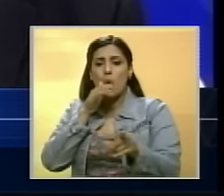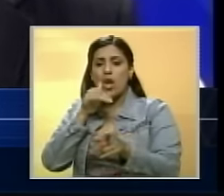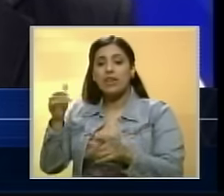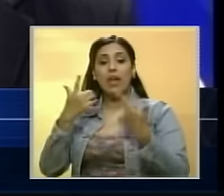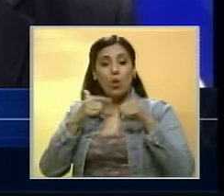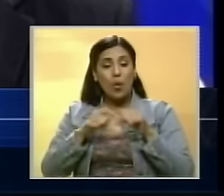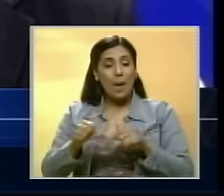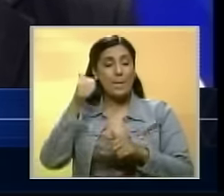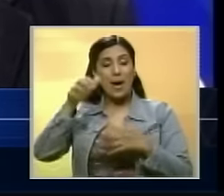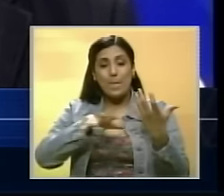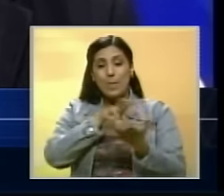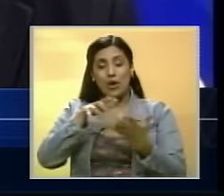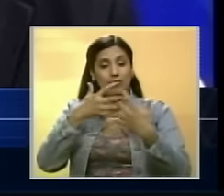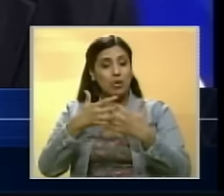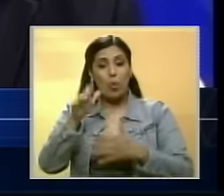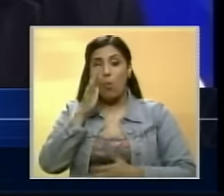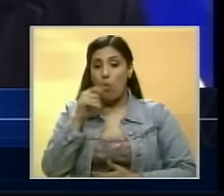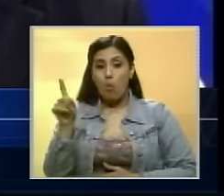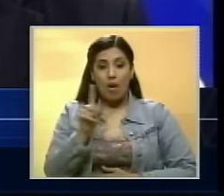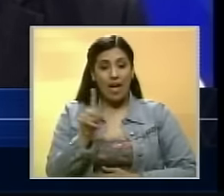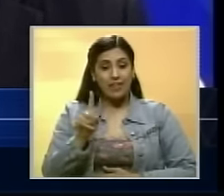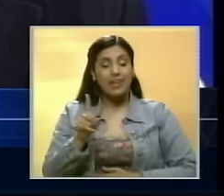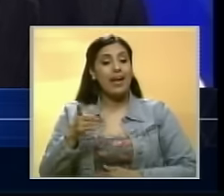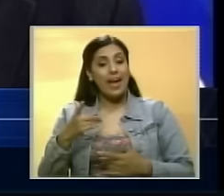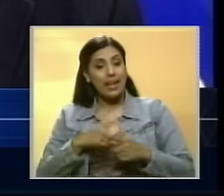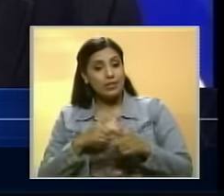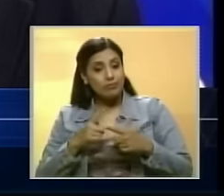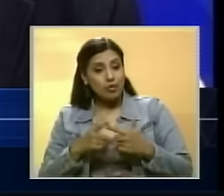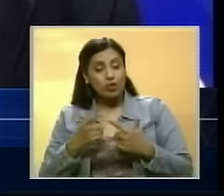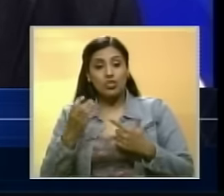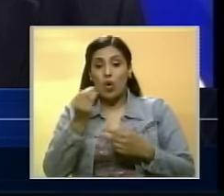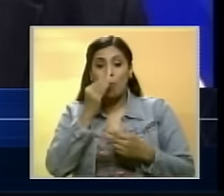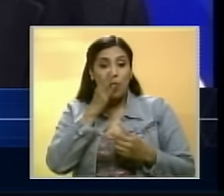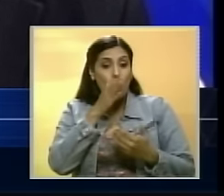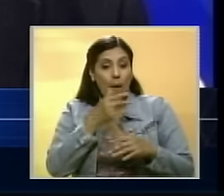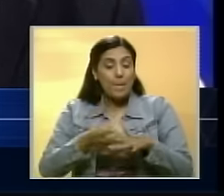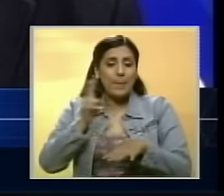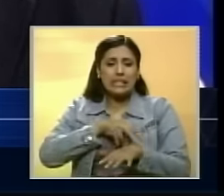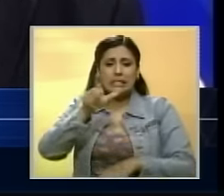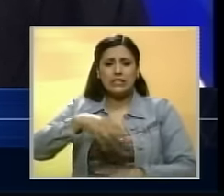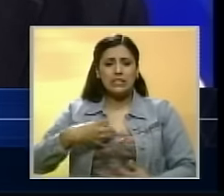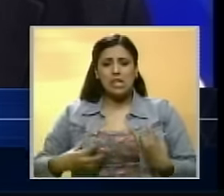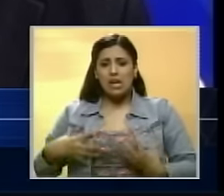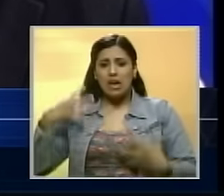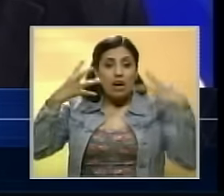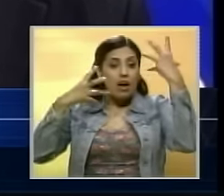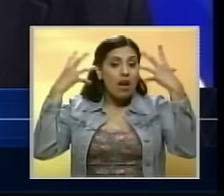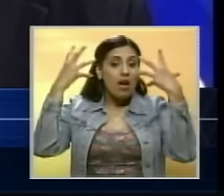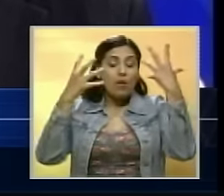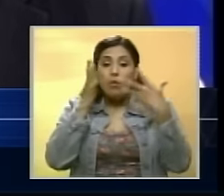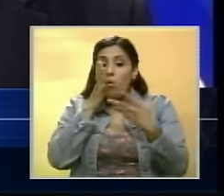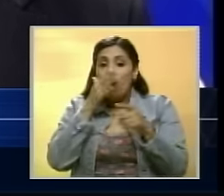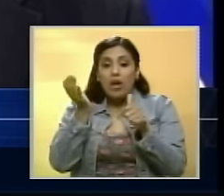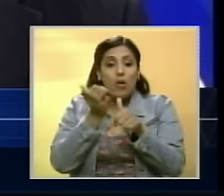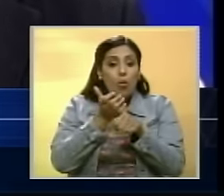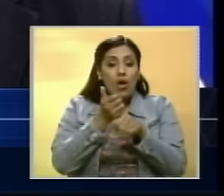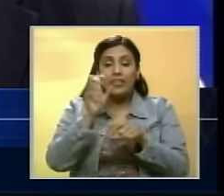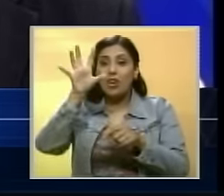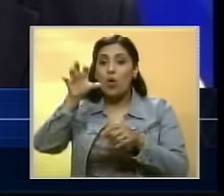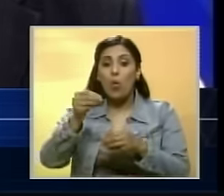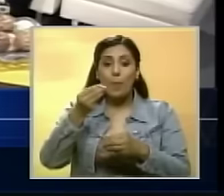producción nacional entonces la escasez crea angustia la gente se desespera no logra